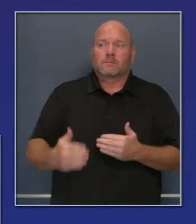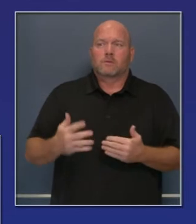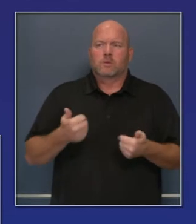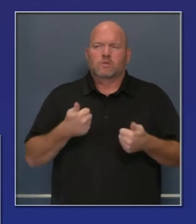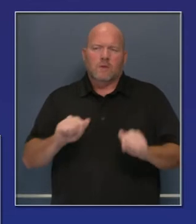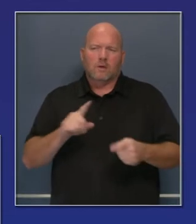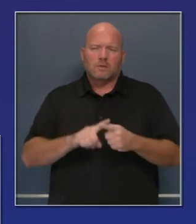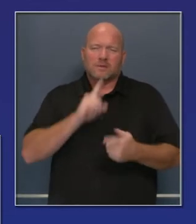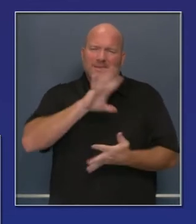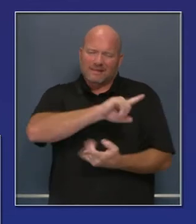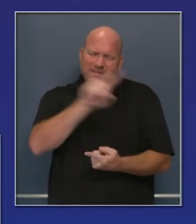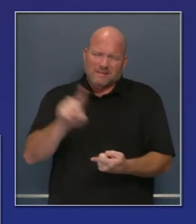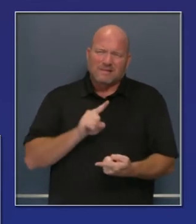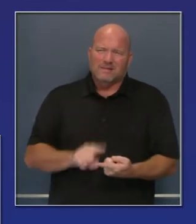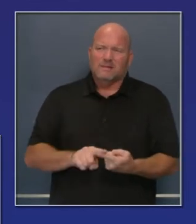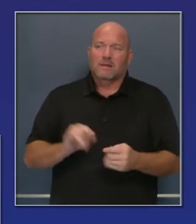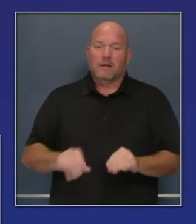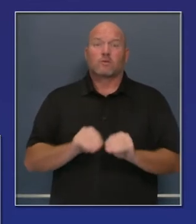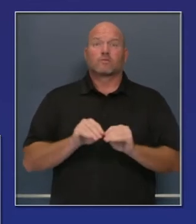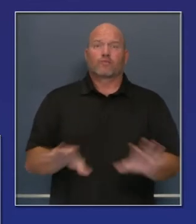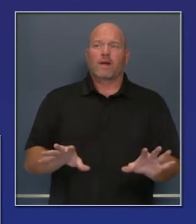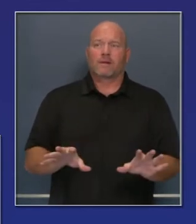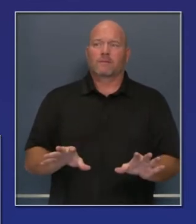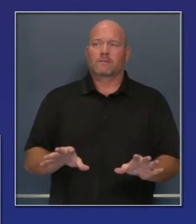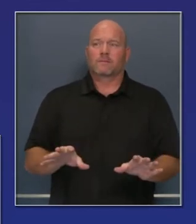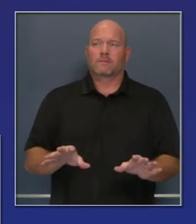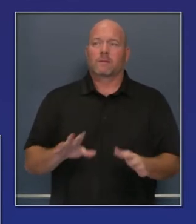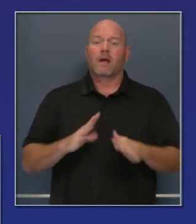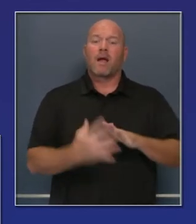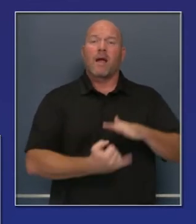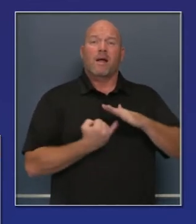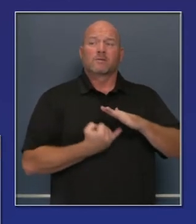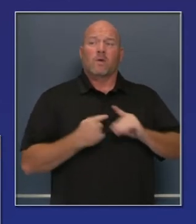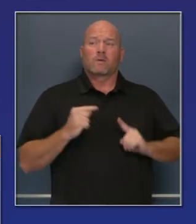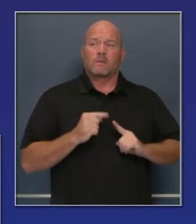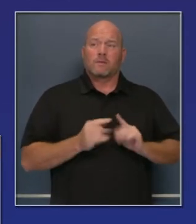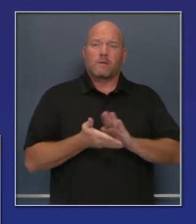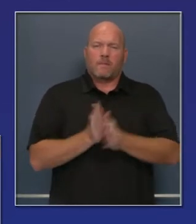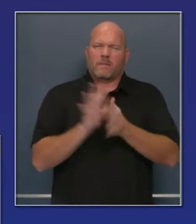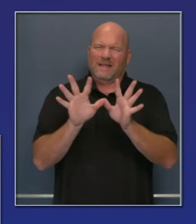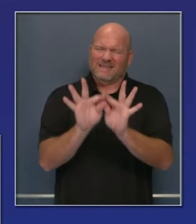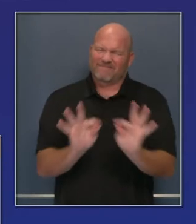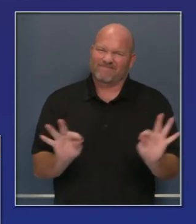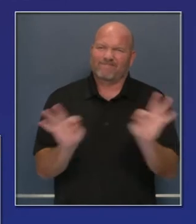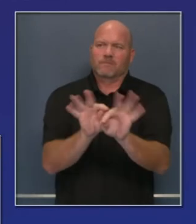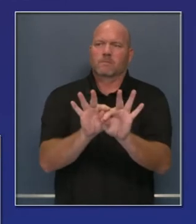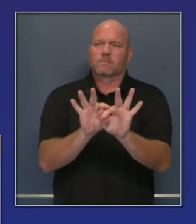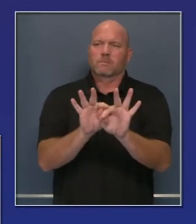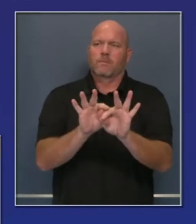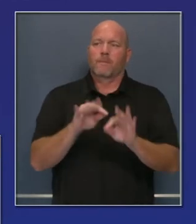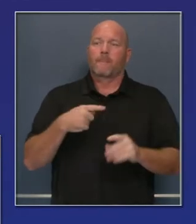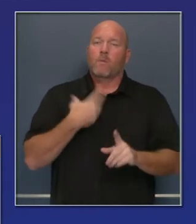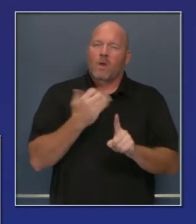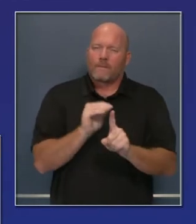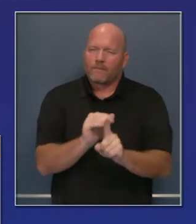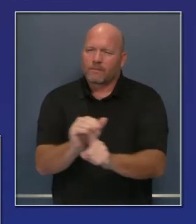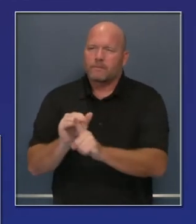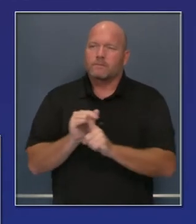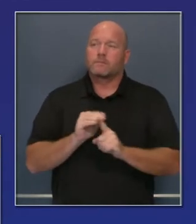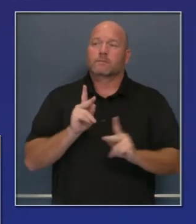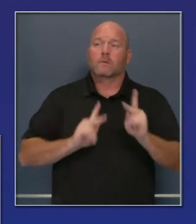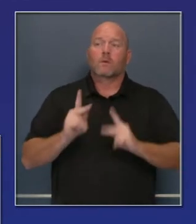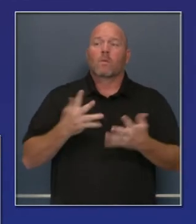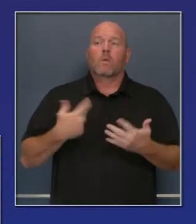para encajonar este virus, para mitigar la propagación de este virus. Cuarentena y aislamiento son esenciales. Quiero recordarle a la